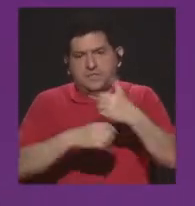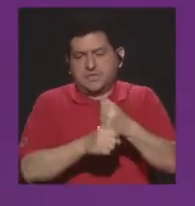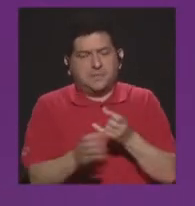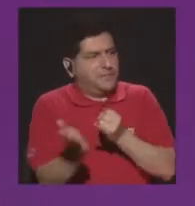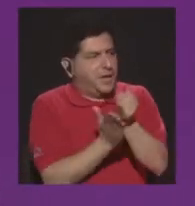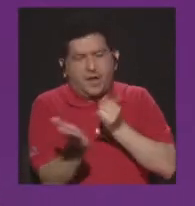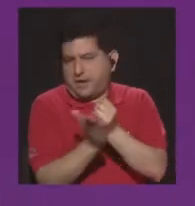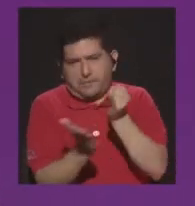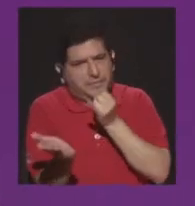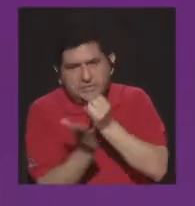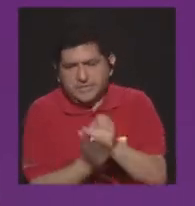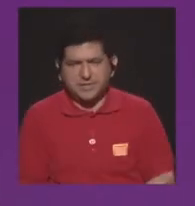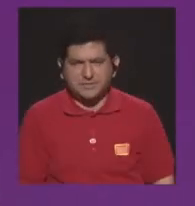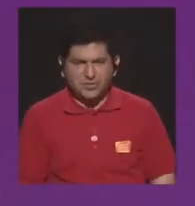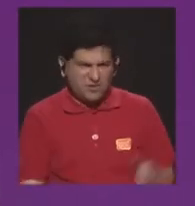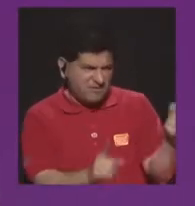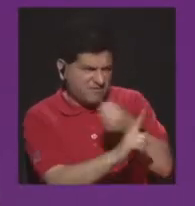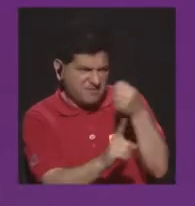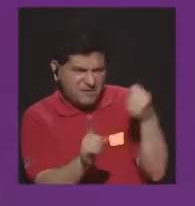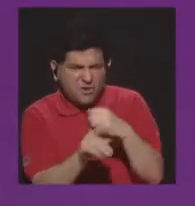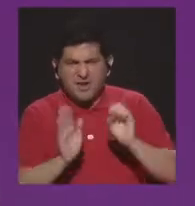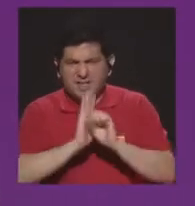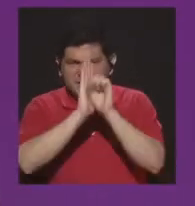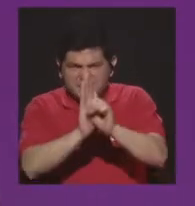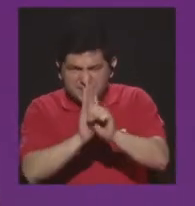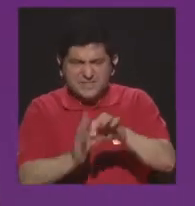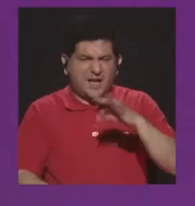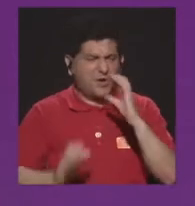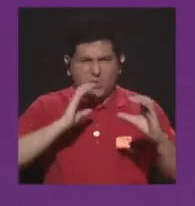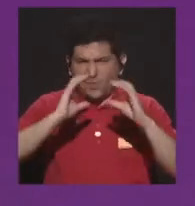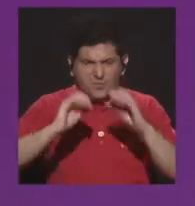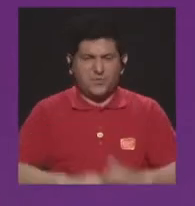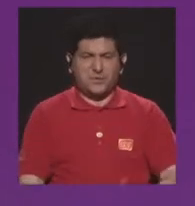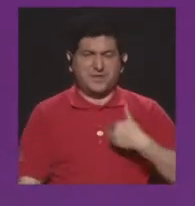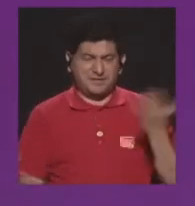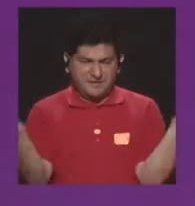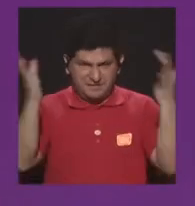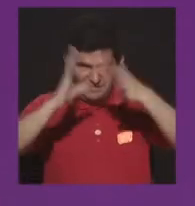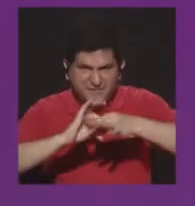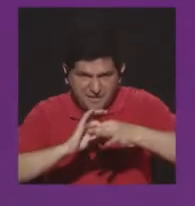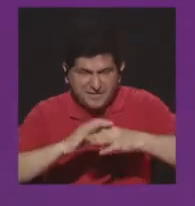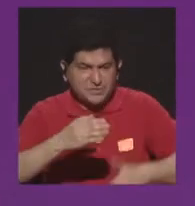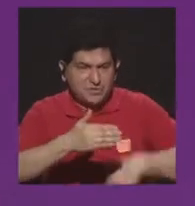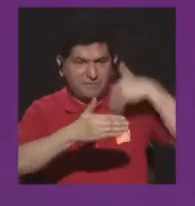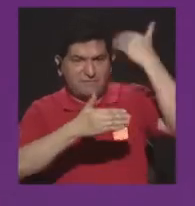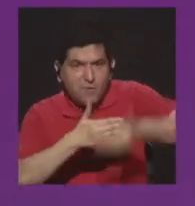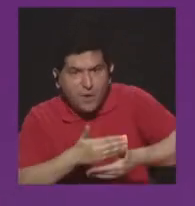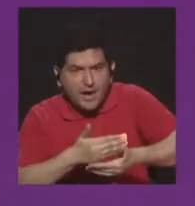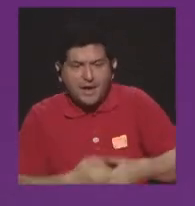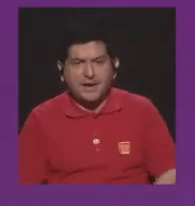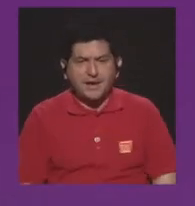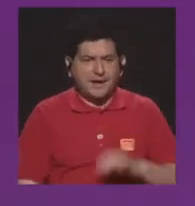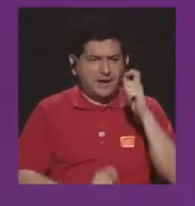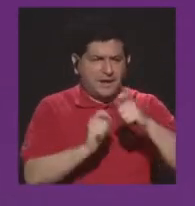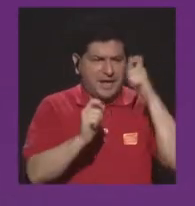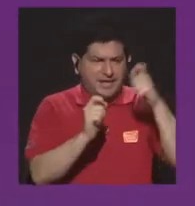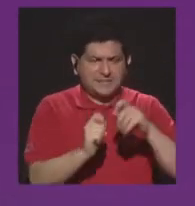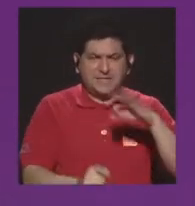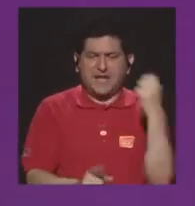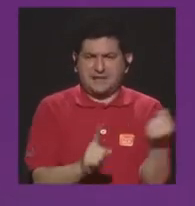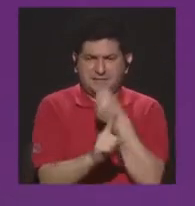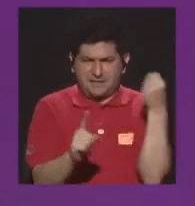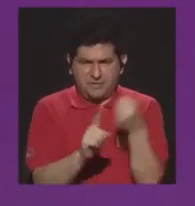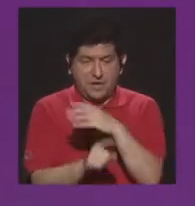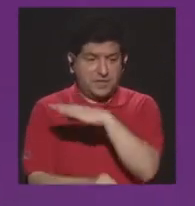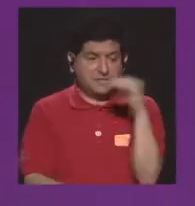la investigación, ¿no? Claro. ¿Cuánto de la violencia simbólica y mediática tiene que ver efectivamente después con las formas concretas de violencia y en